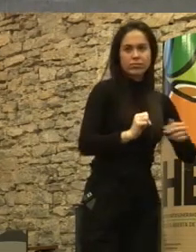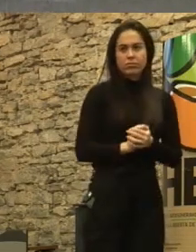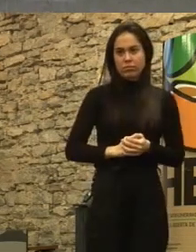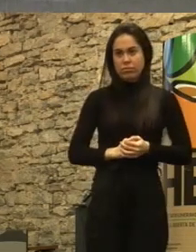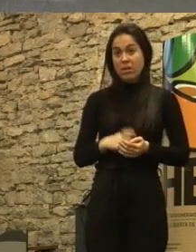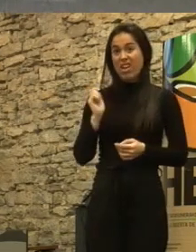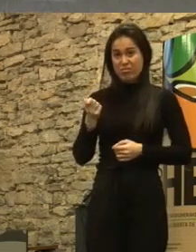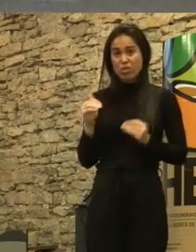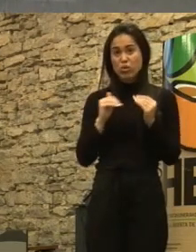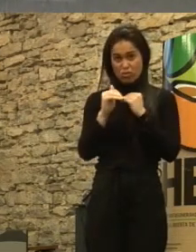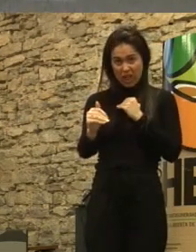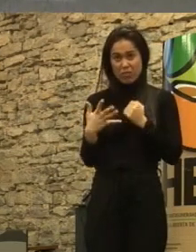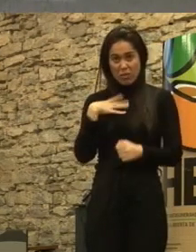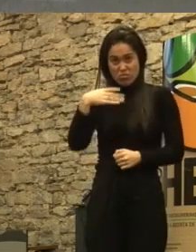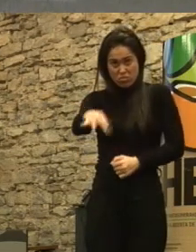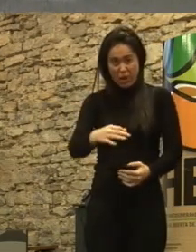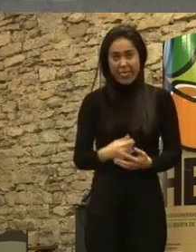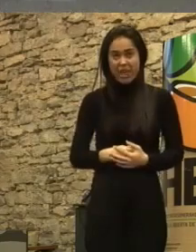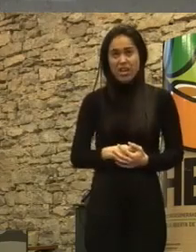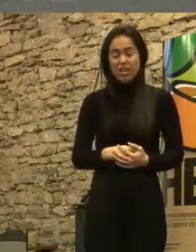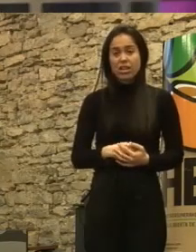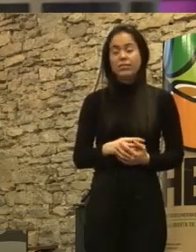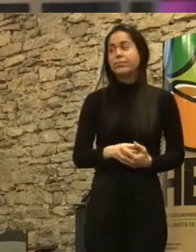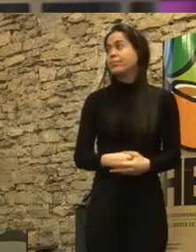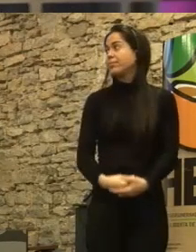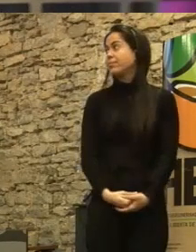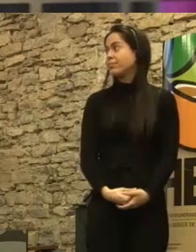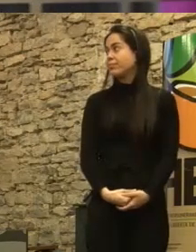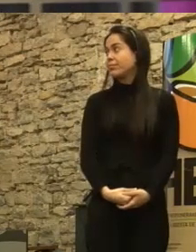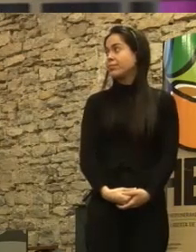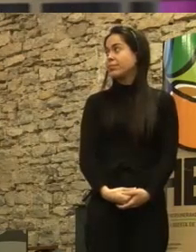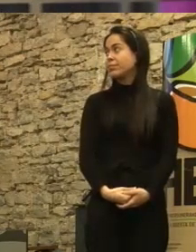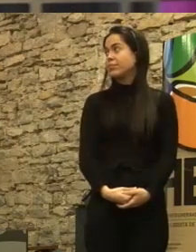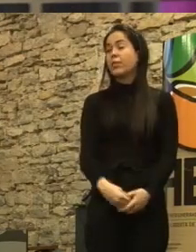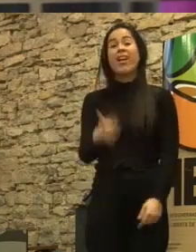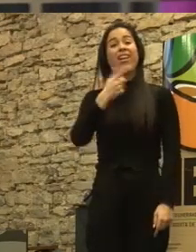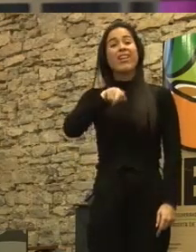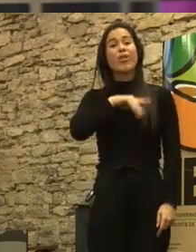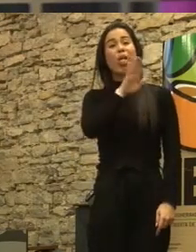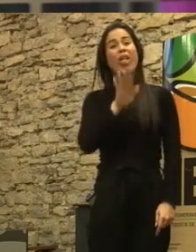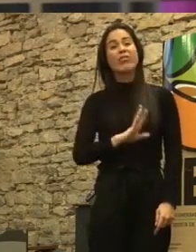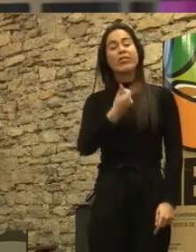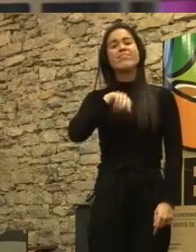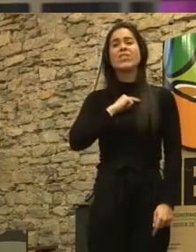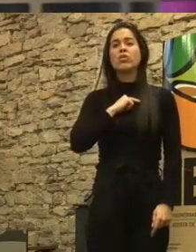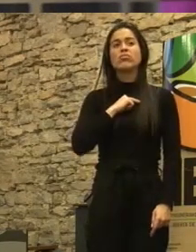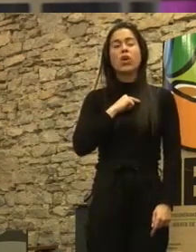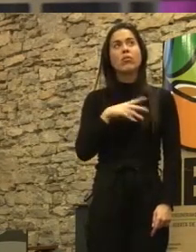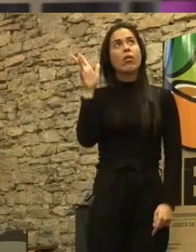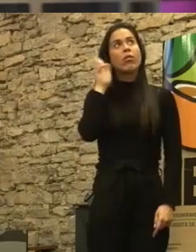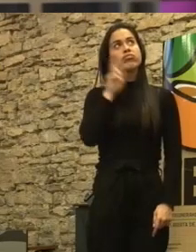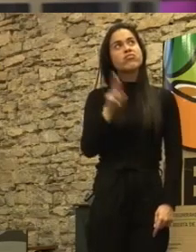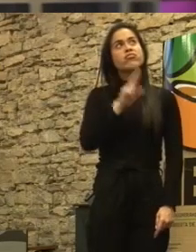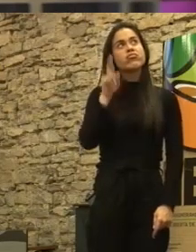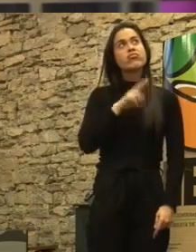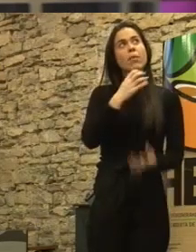perfectamente sostenibles y nosotros hemos asumido como una verdad meridiana de que no son posibles. Iñaki ha expresado muy